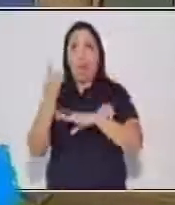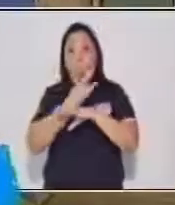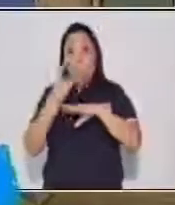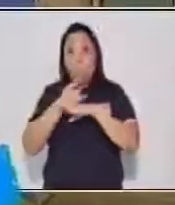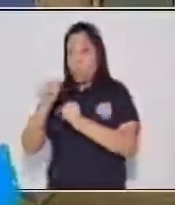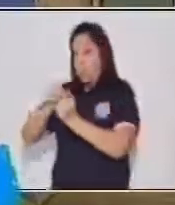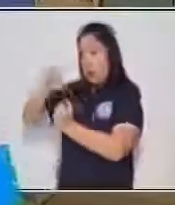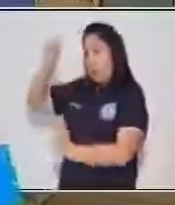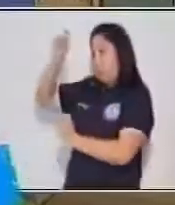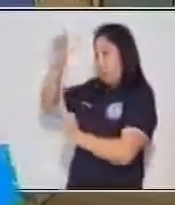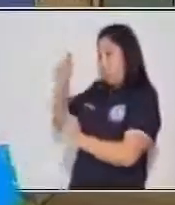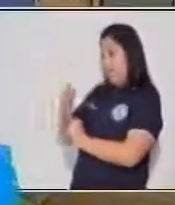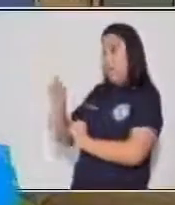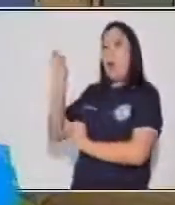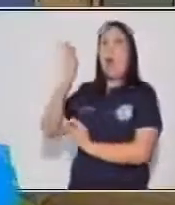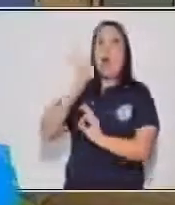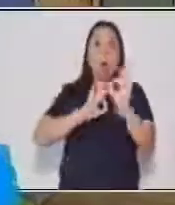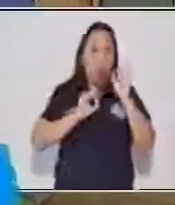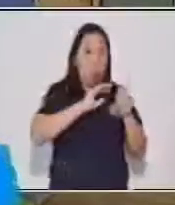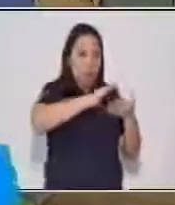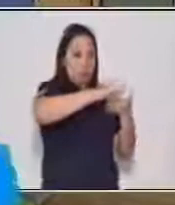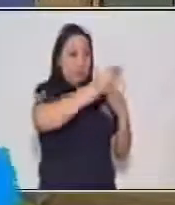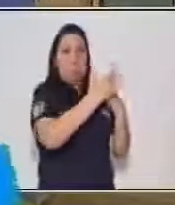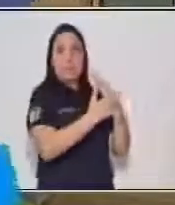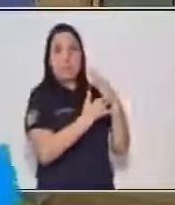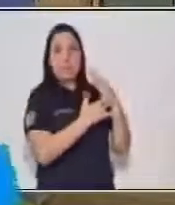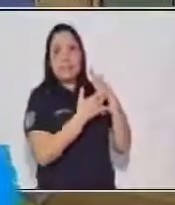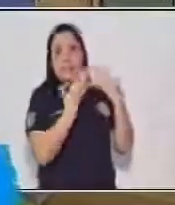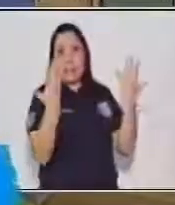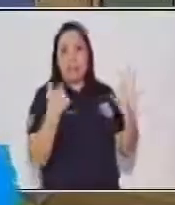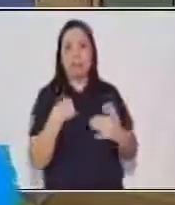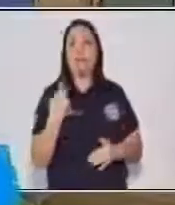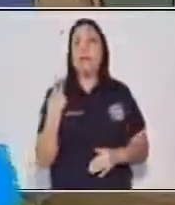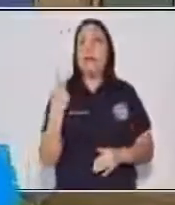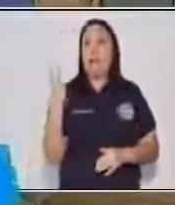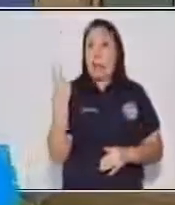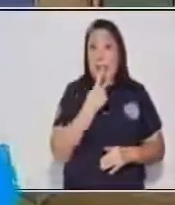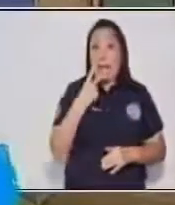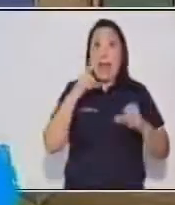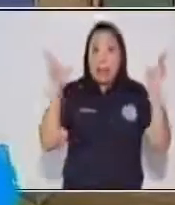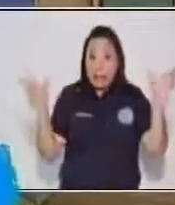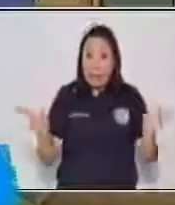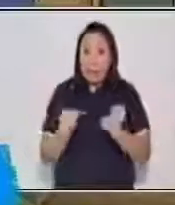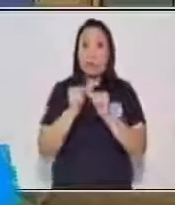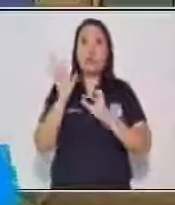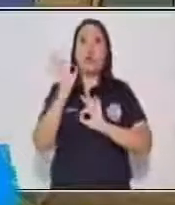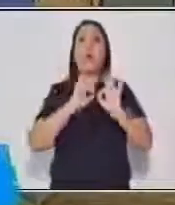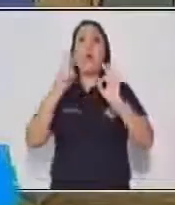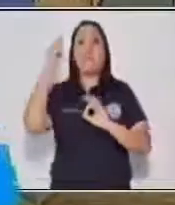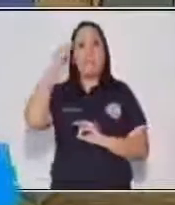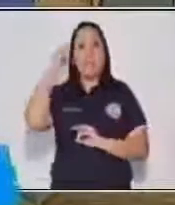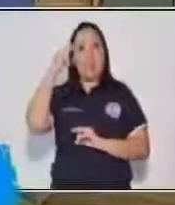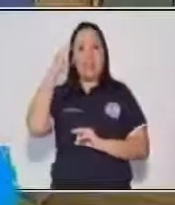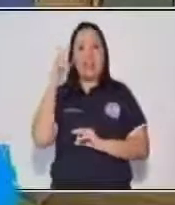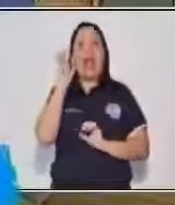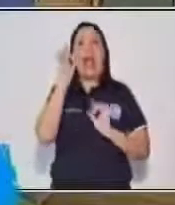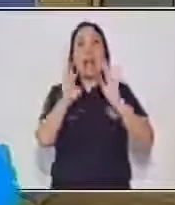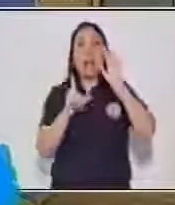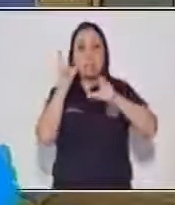ser recordatorios o bien pueden ser como resumen de lo que has dicho. Algunas personas pues